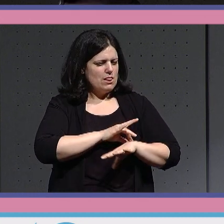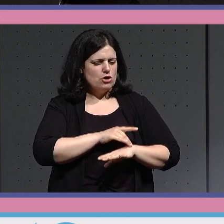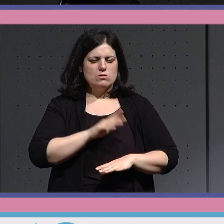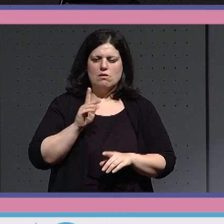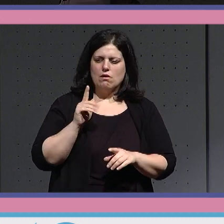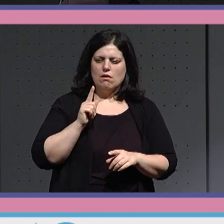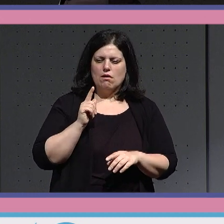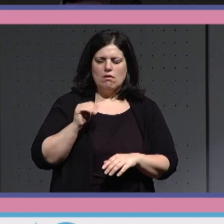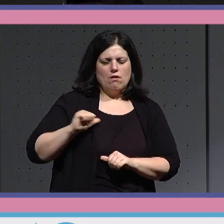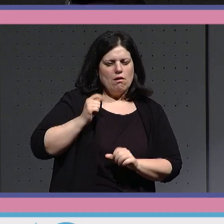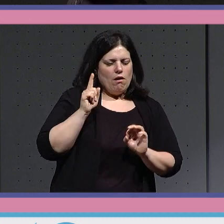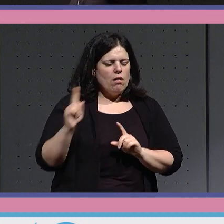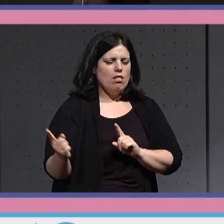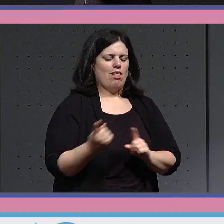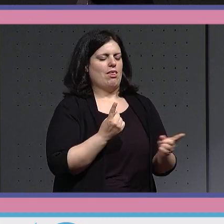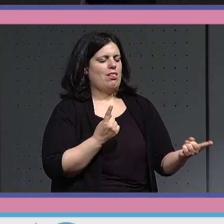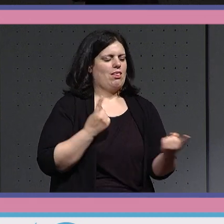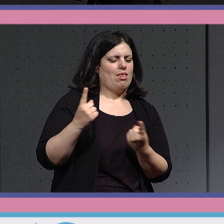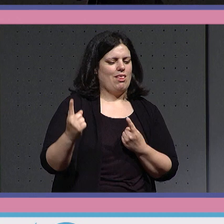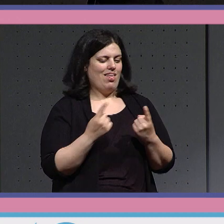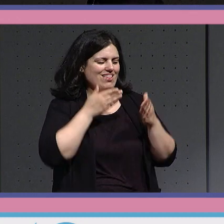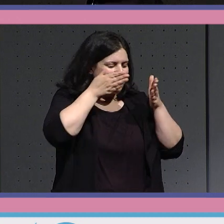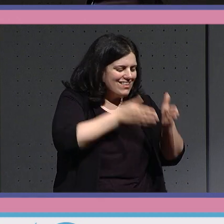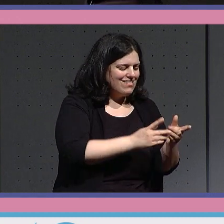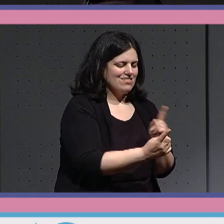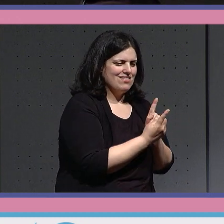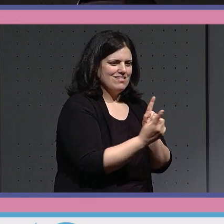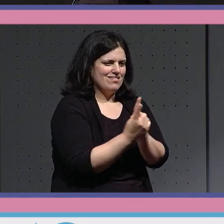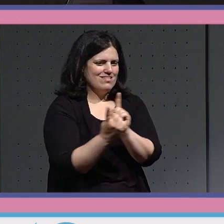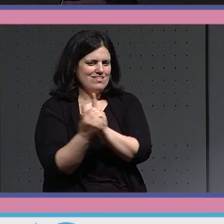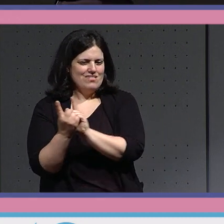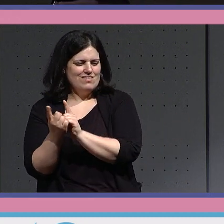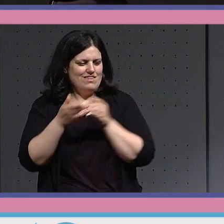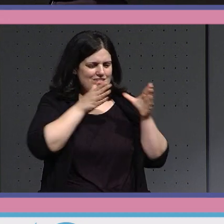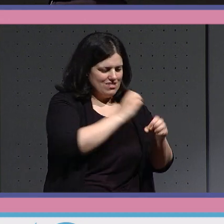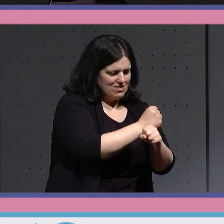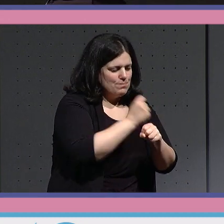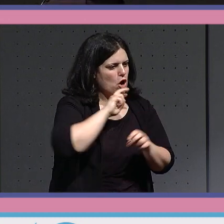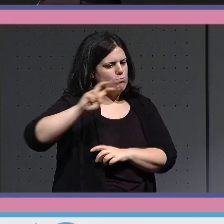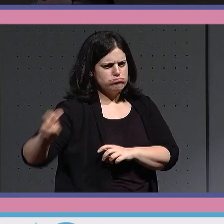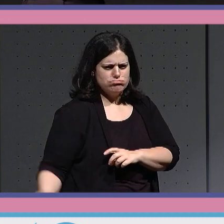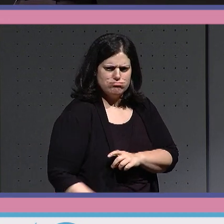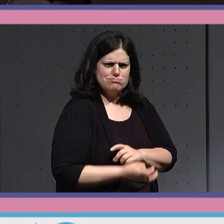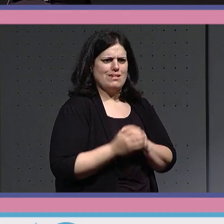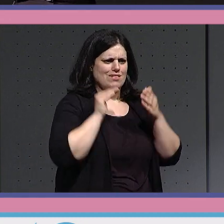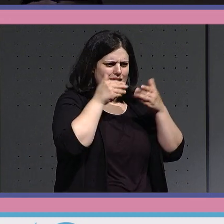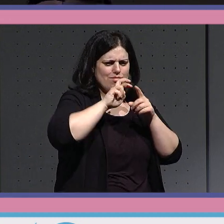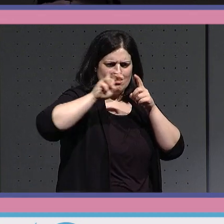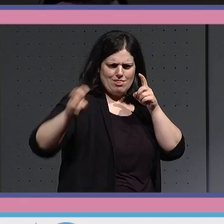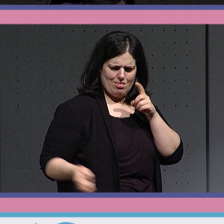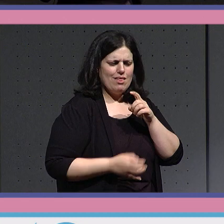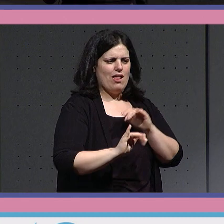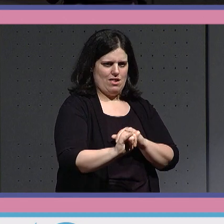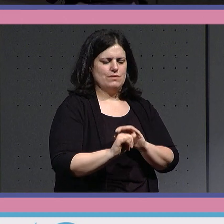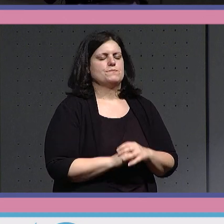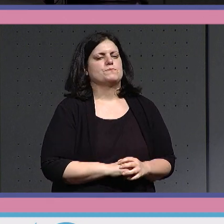de la necesidad de hacer tratamientos individualizados, pero de la diversidad al mismo tiempo. Y sabemos que los sistemas con